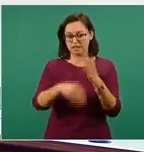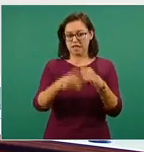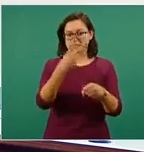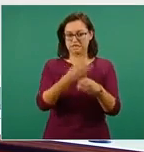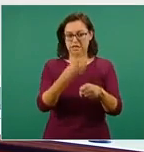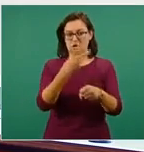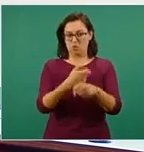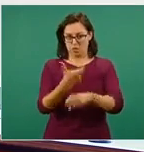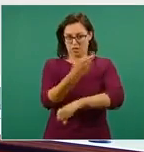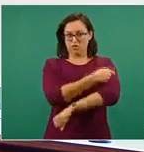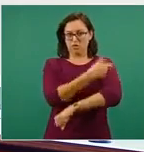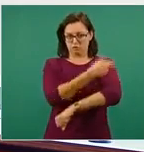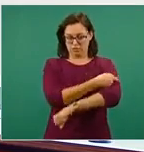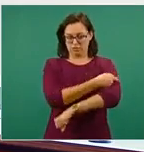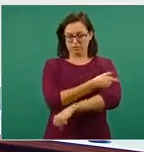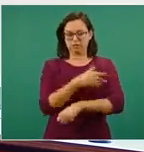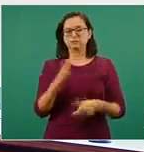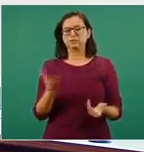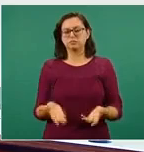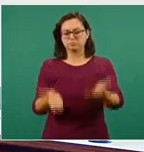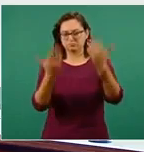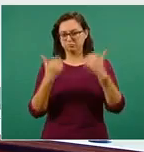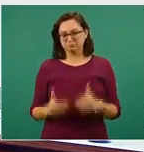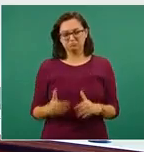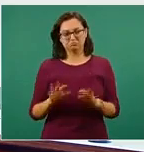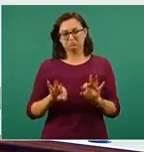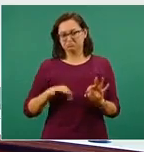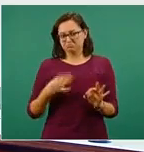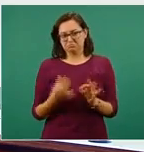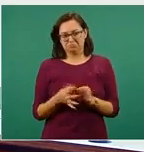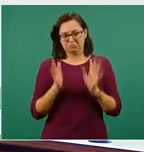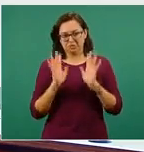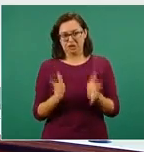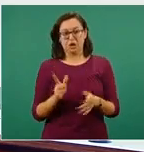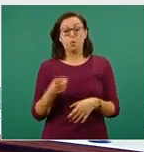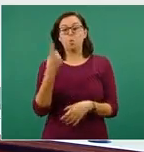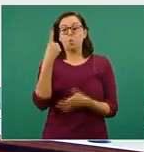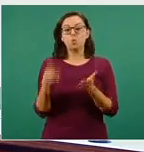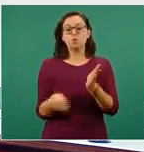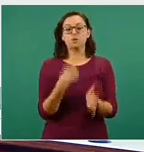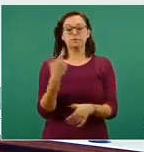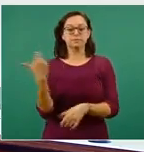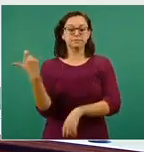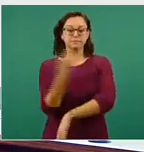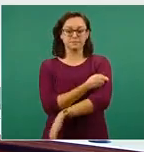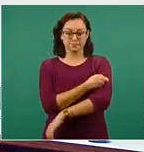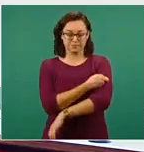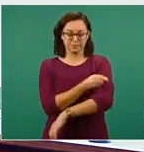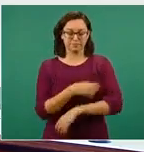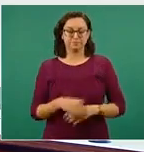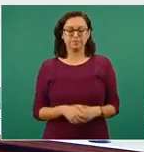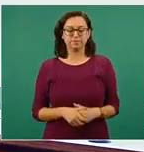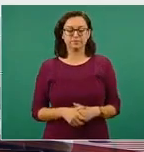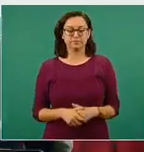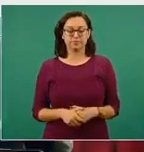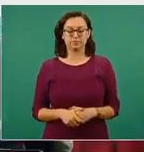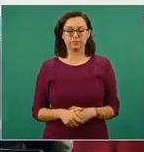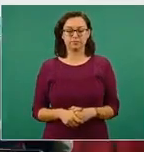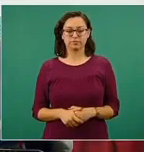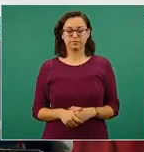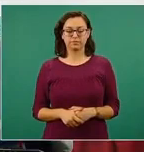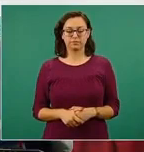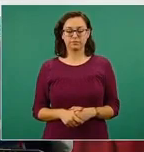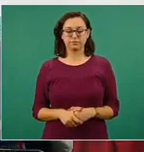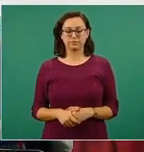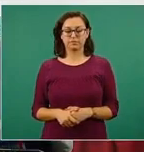en esta población se está además utilizando la vacuna cuyo esquema completo consta de una